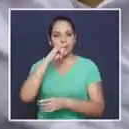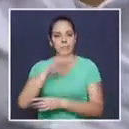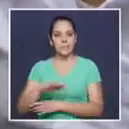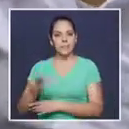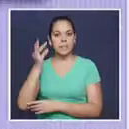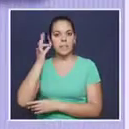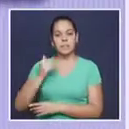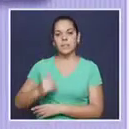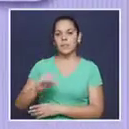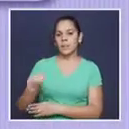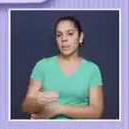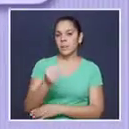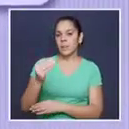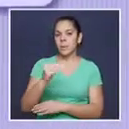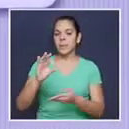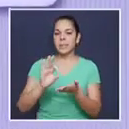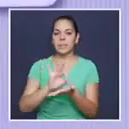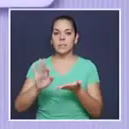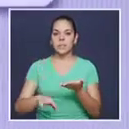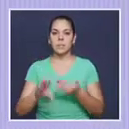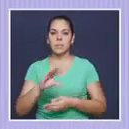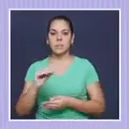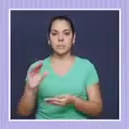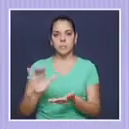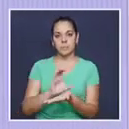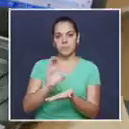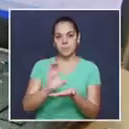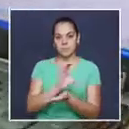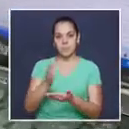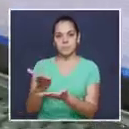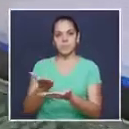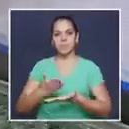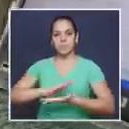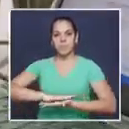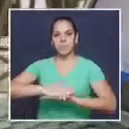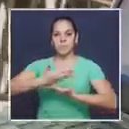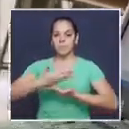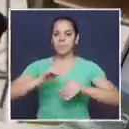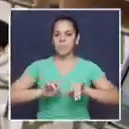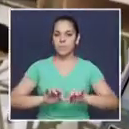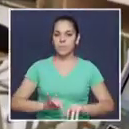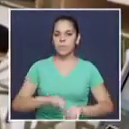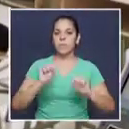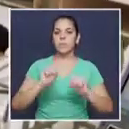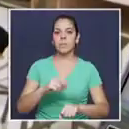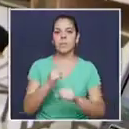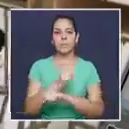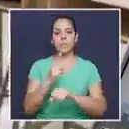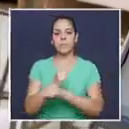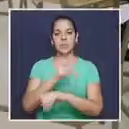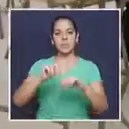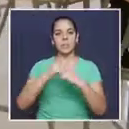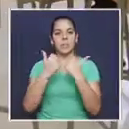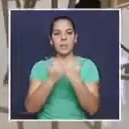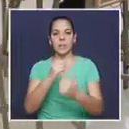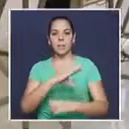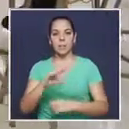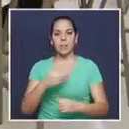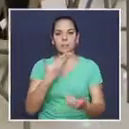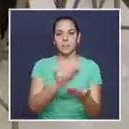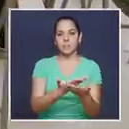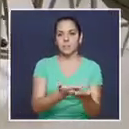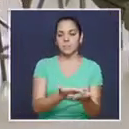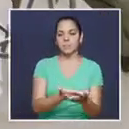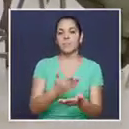niñas y jóvenes en escuelas multigrado y liceos rurales recibirán computadoras portátiles para utilizar en el aula y llevarlas también a